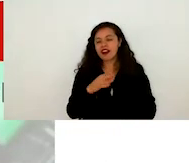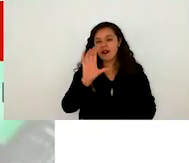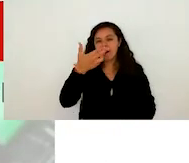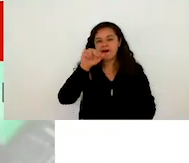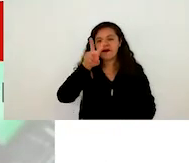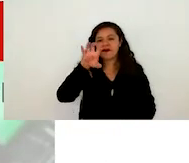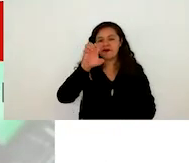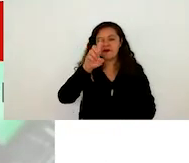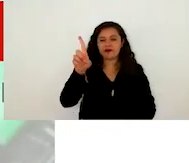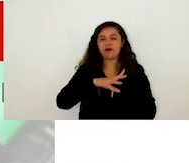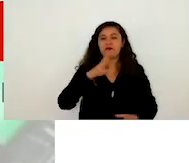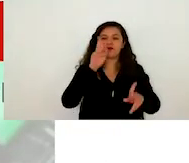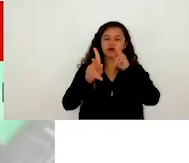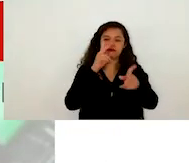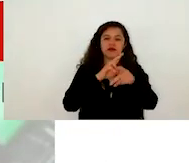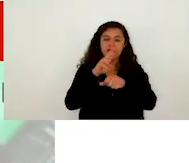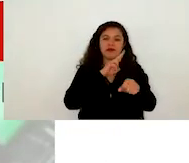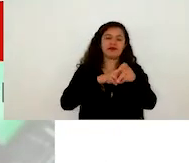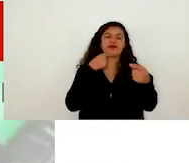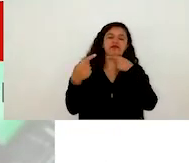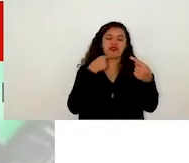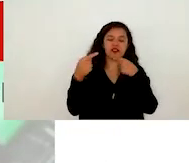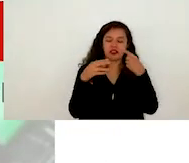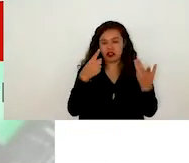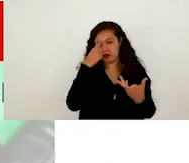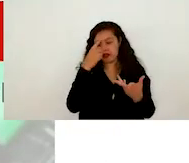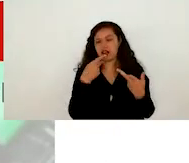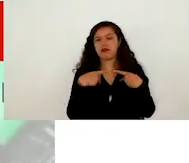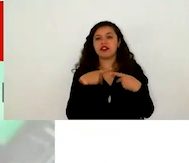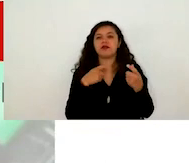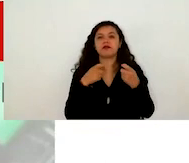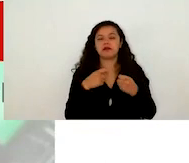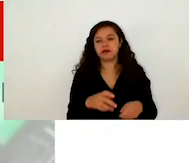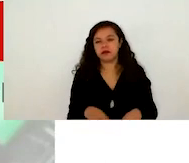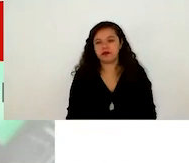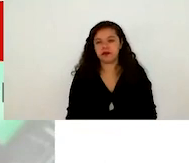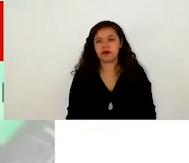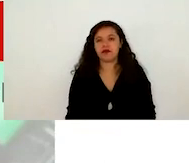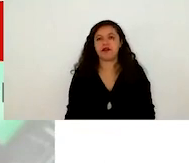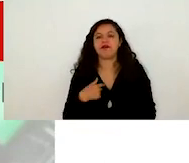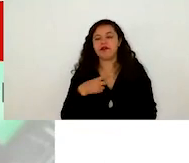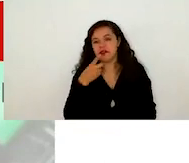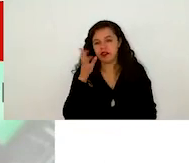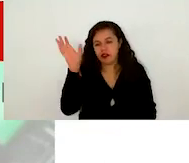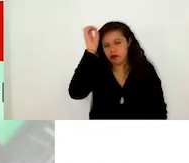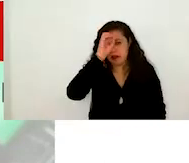platicar normal segunda discuten una presencia de un moderador ok muy bien ya mismo con la observación